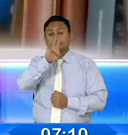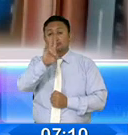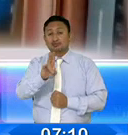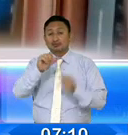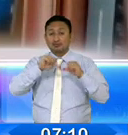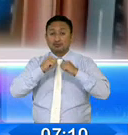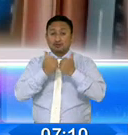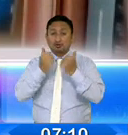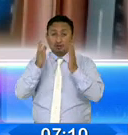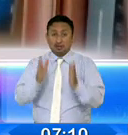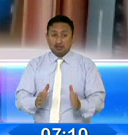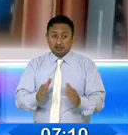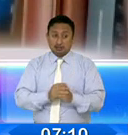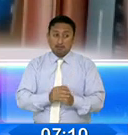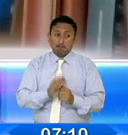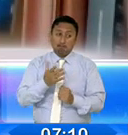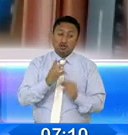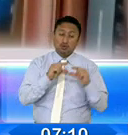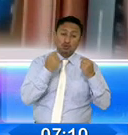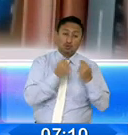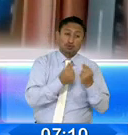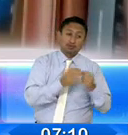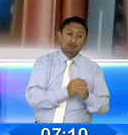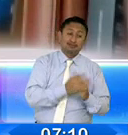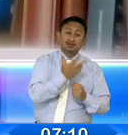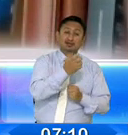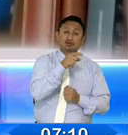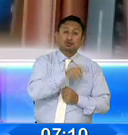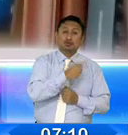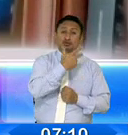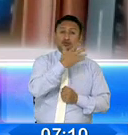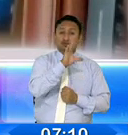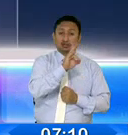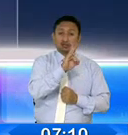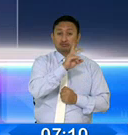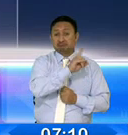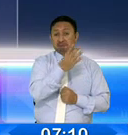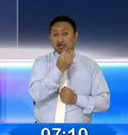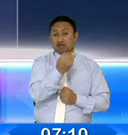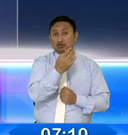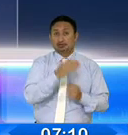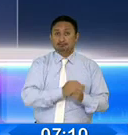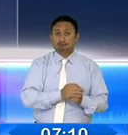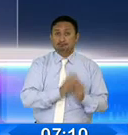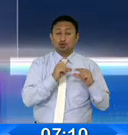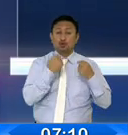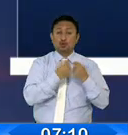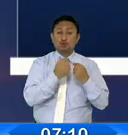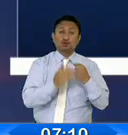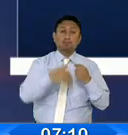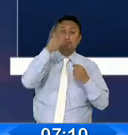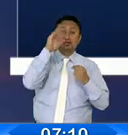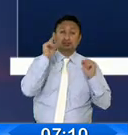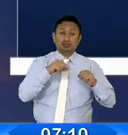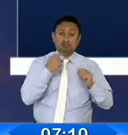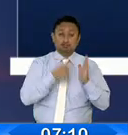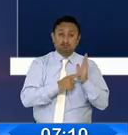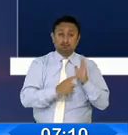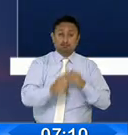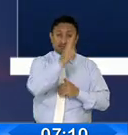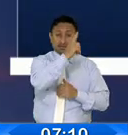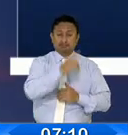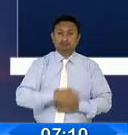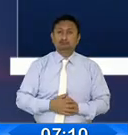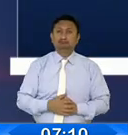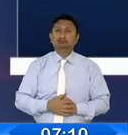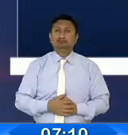al menos una bancada de 13.7, que equivale a 14. Los bloques que superan ese número son UNES, Pachakutik, Partido